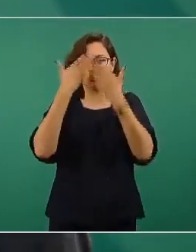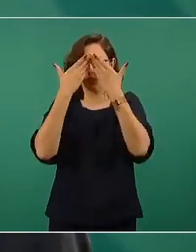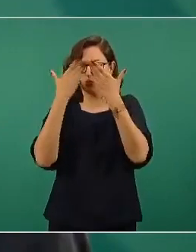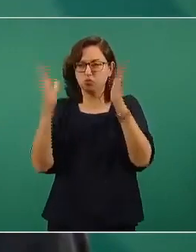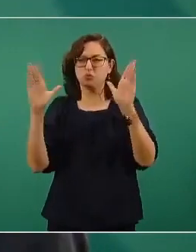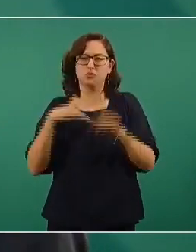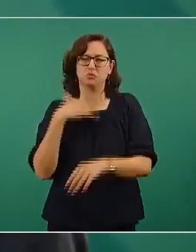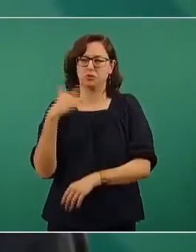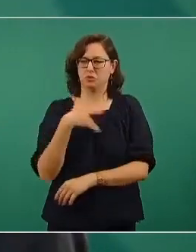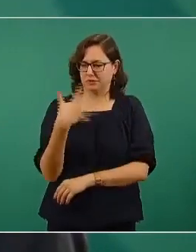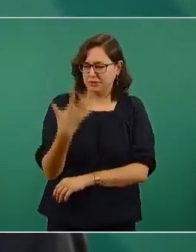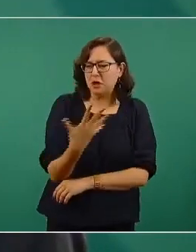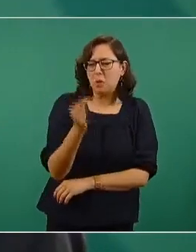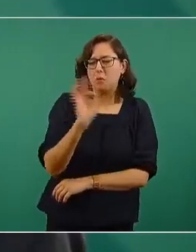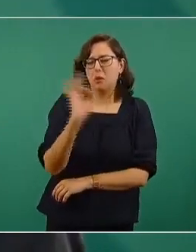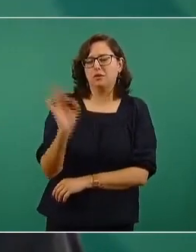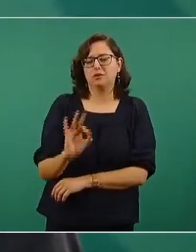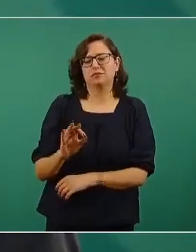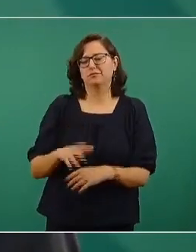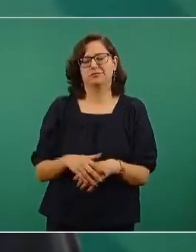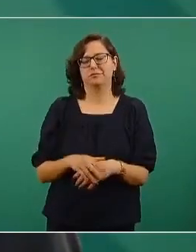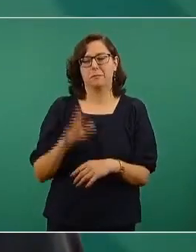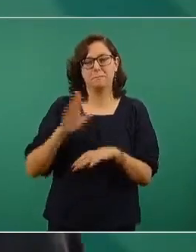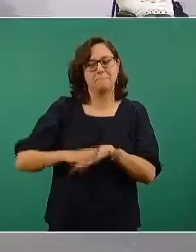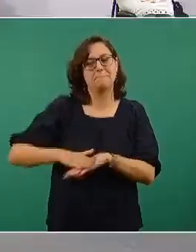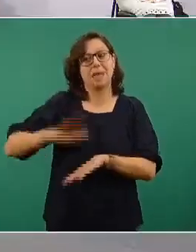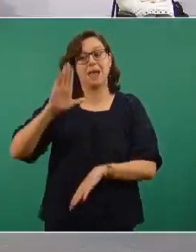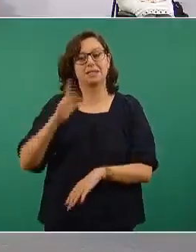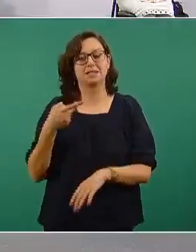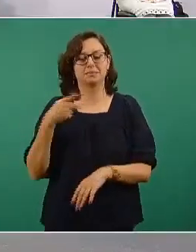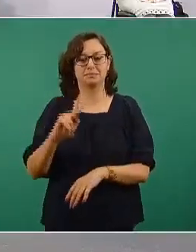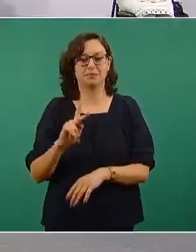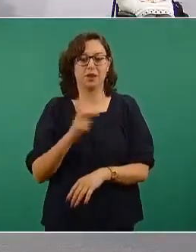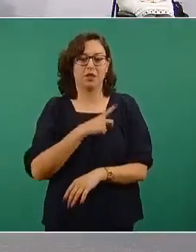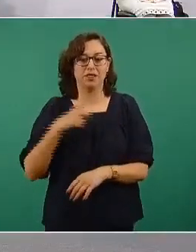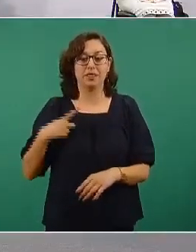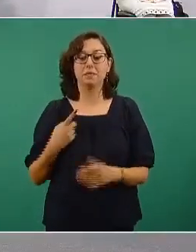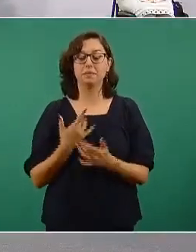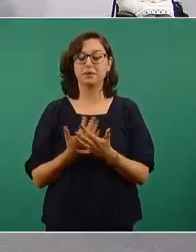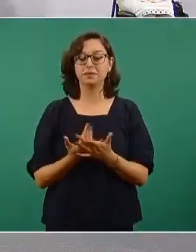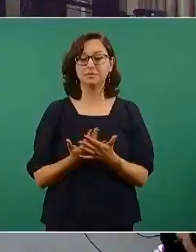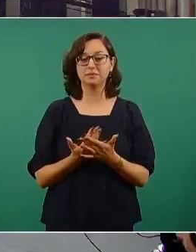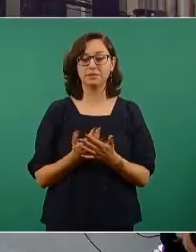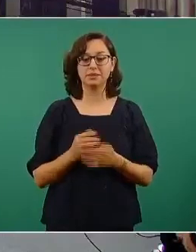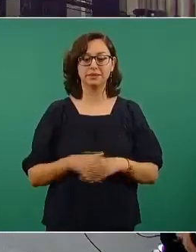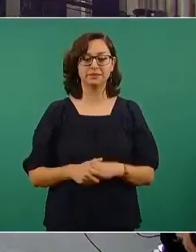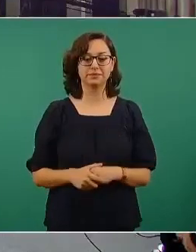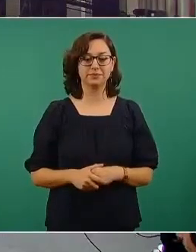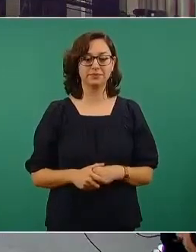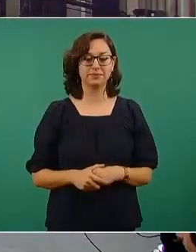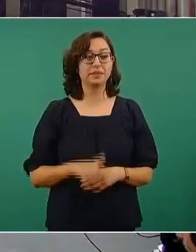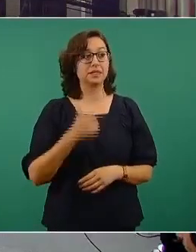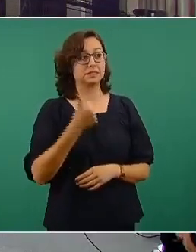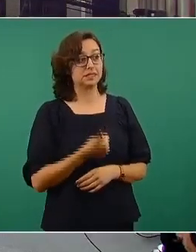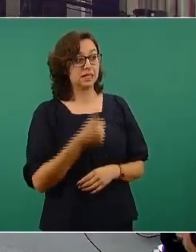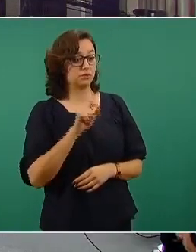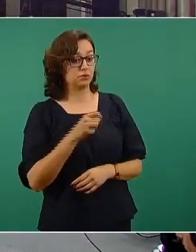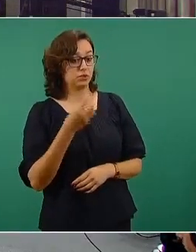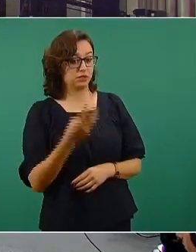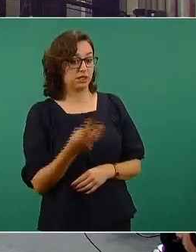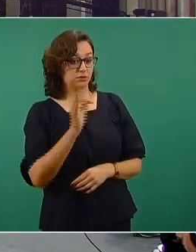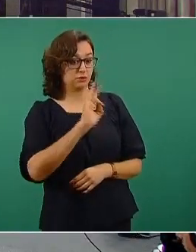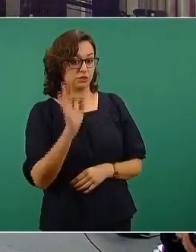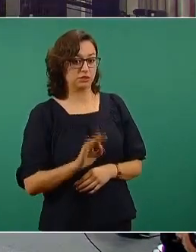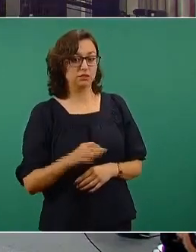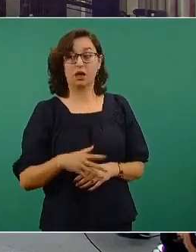va a ser más, pero vamos a esperar. 6.3 dice Hacienda, más o menos. Sí, nos va a ir bien.